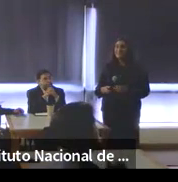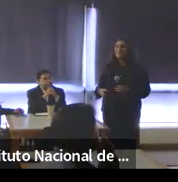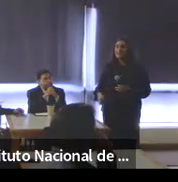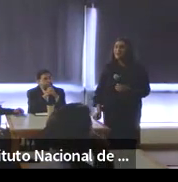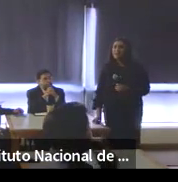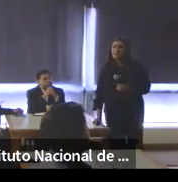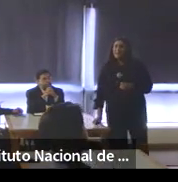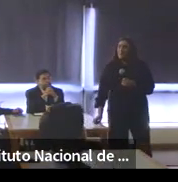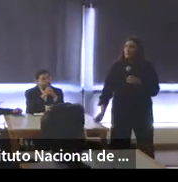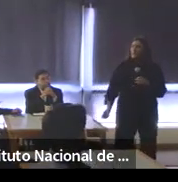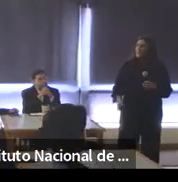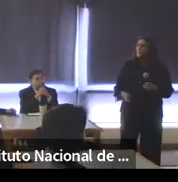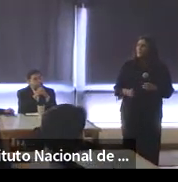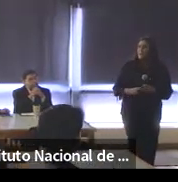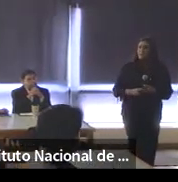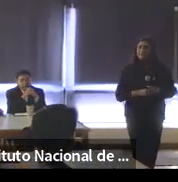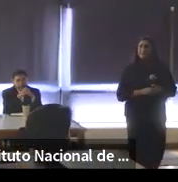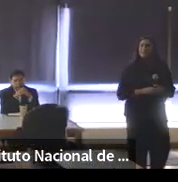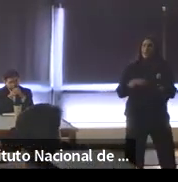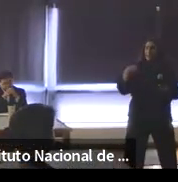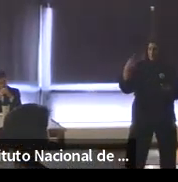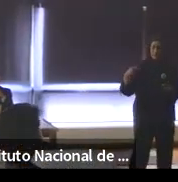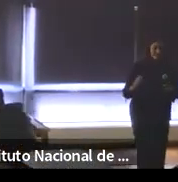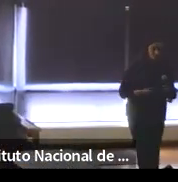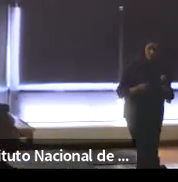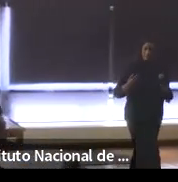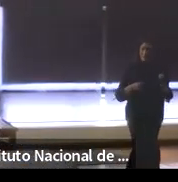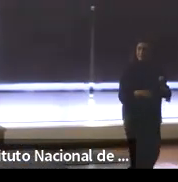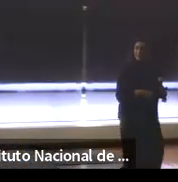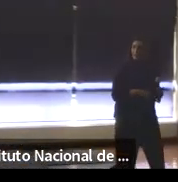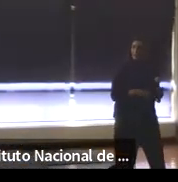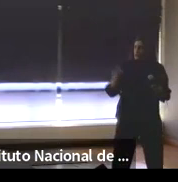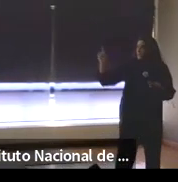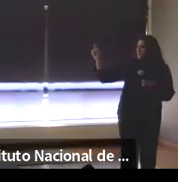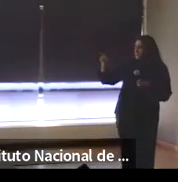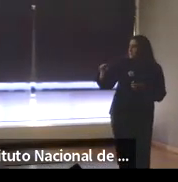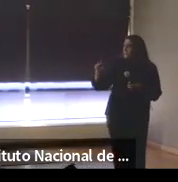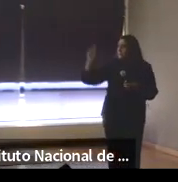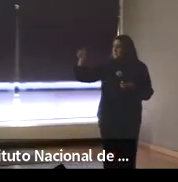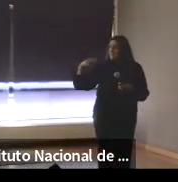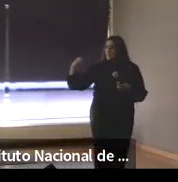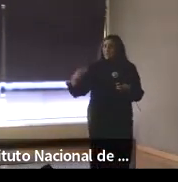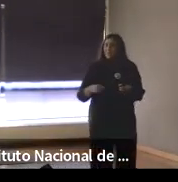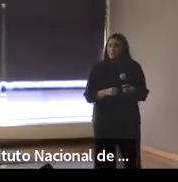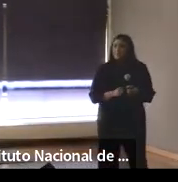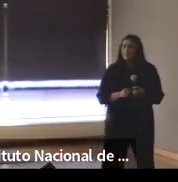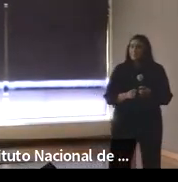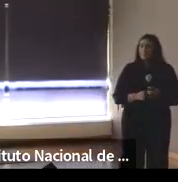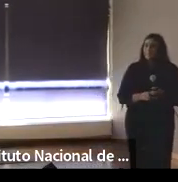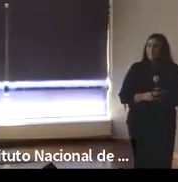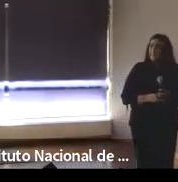te tienes que actuar Qué pasó en la pandemia yo les decía hace un ratito no sabíamos qué hacer Ustedes sí sabían Qué hacer en la